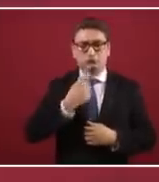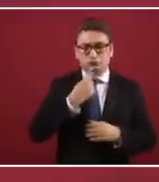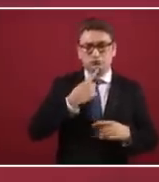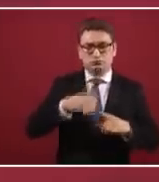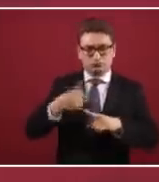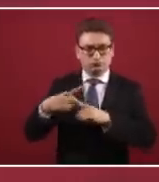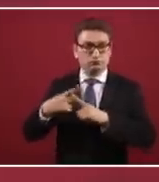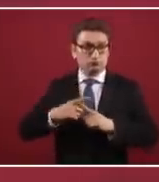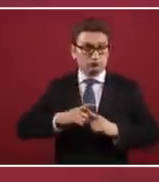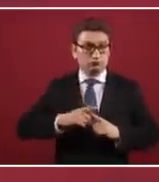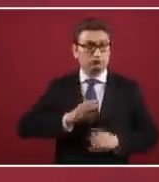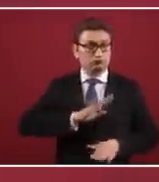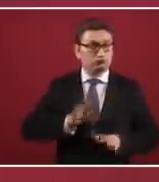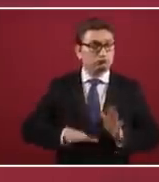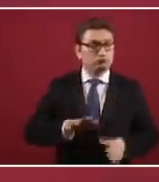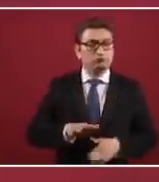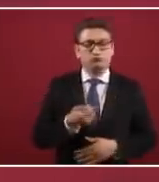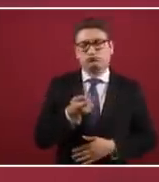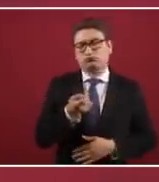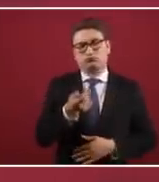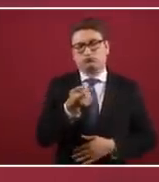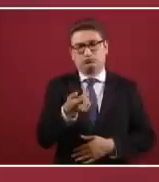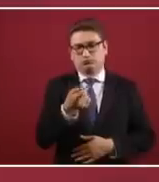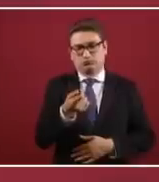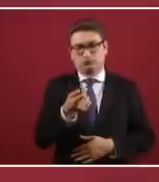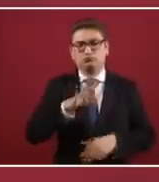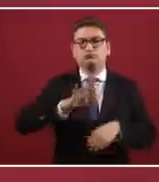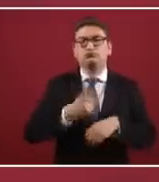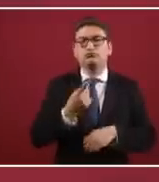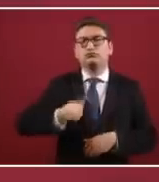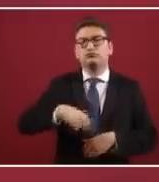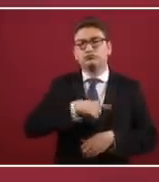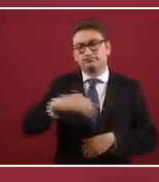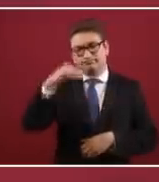por esta nueva estrategia,